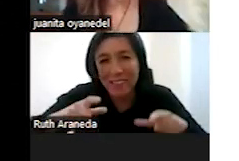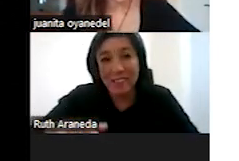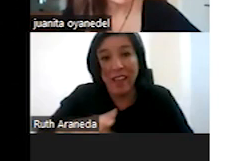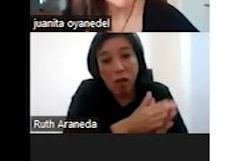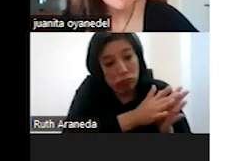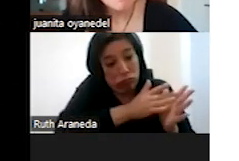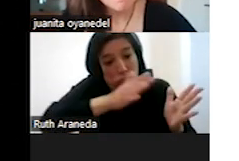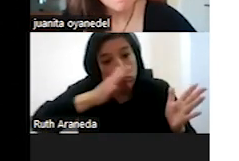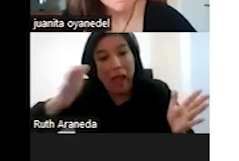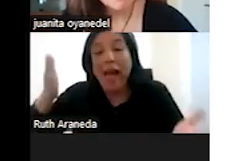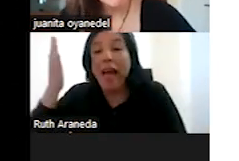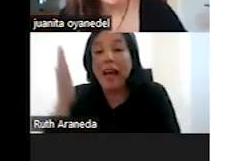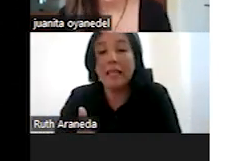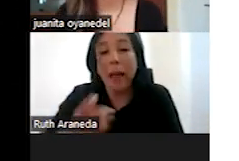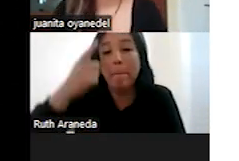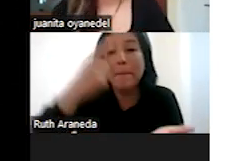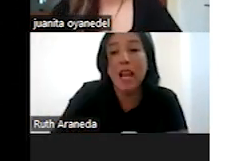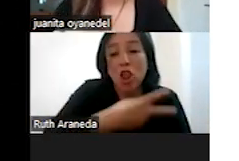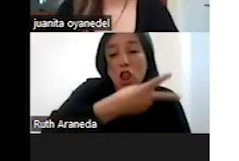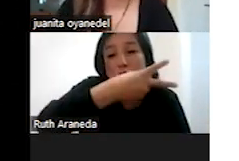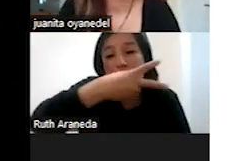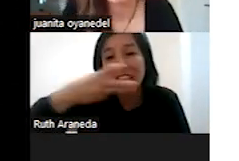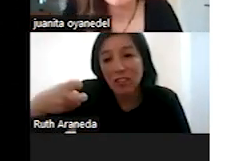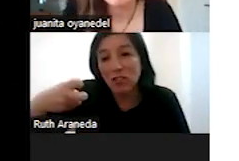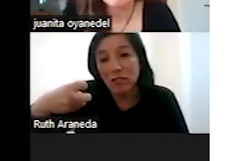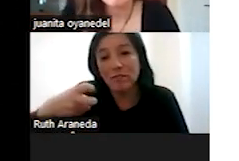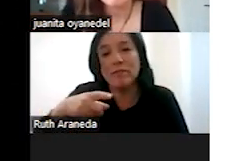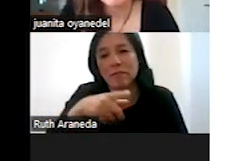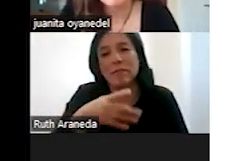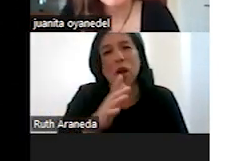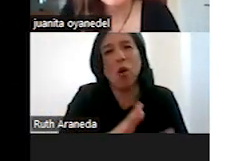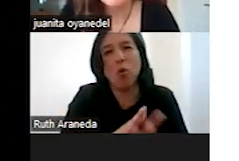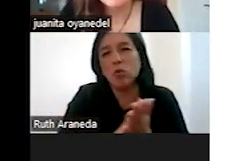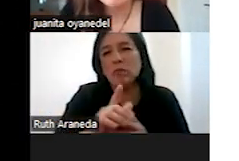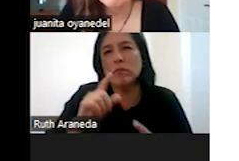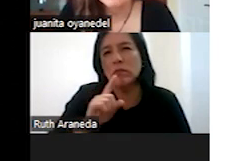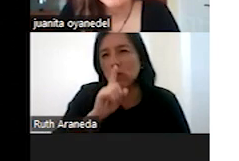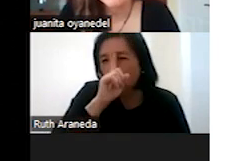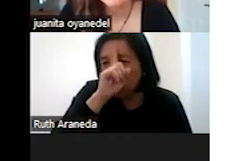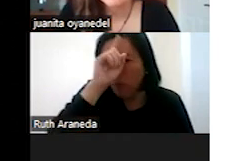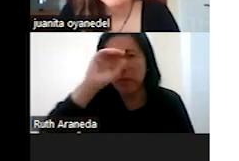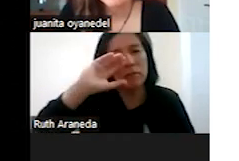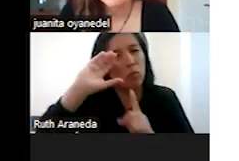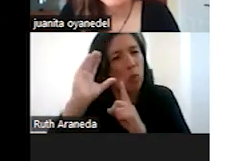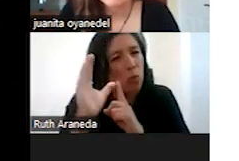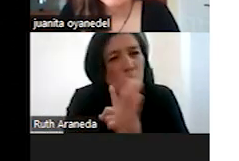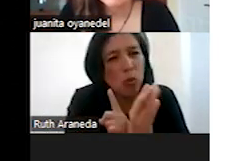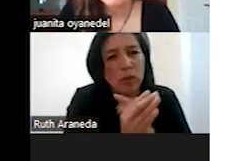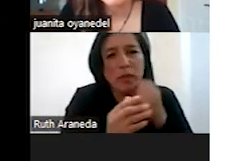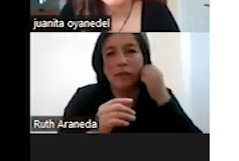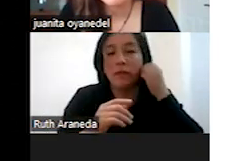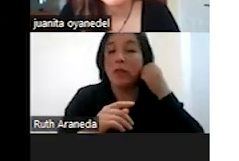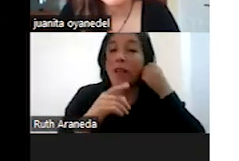el 1200 de nuestra era. Y tenemos 3 fases, tradiciones, algunos llaman cultura, como quieran. La tradición Bato y